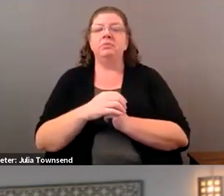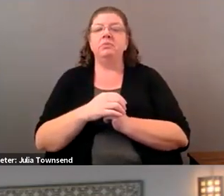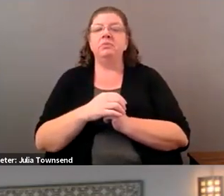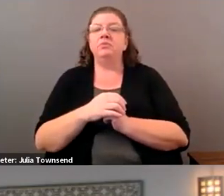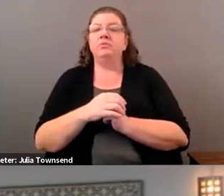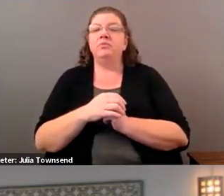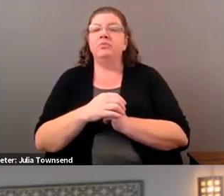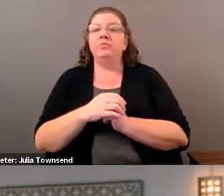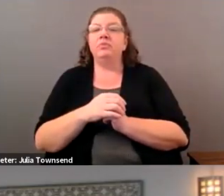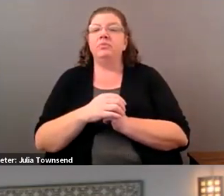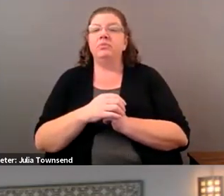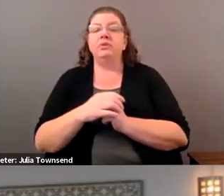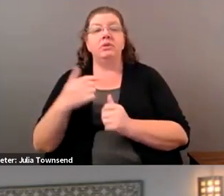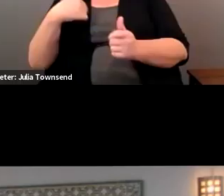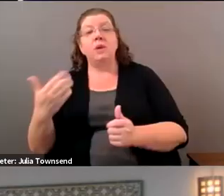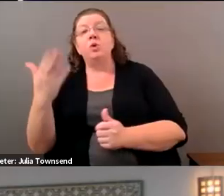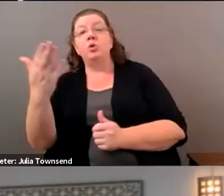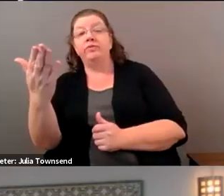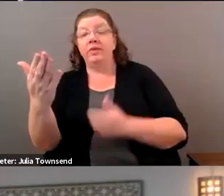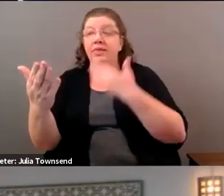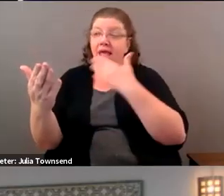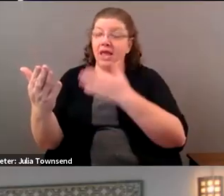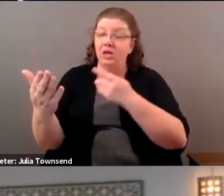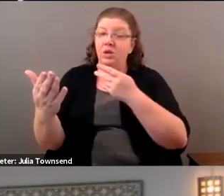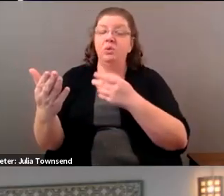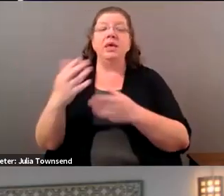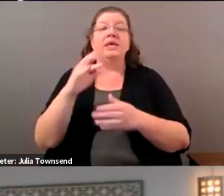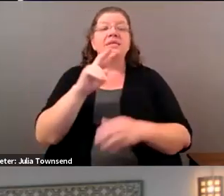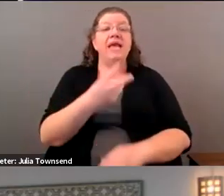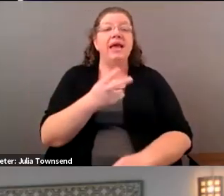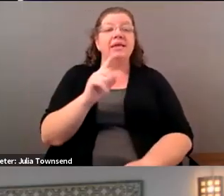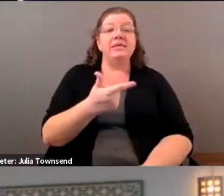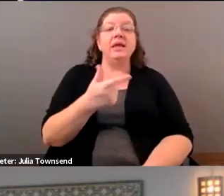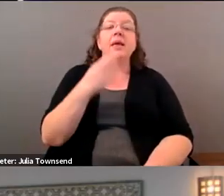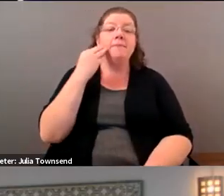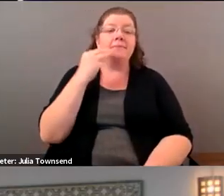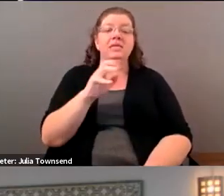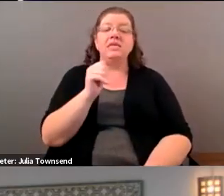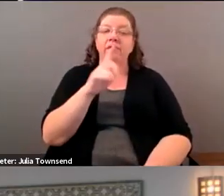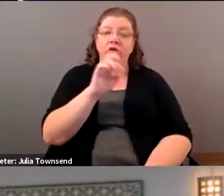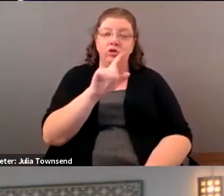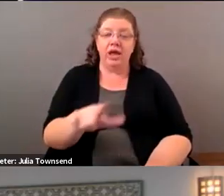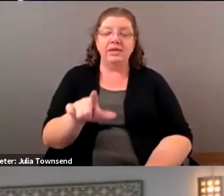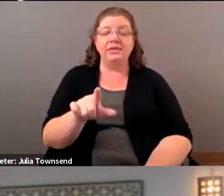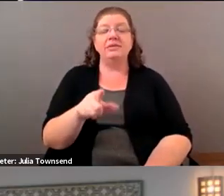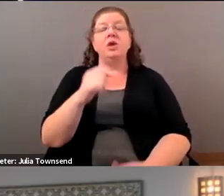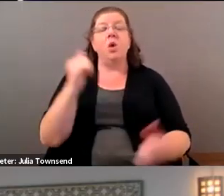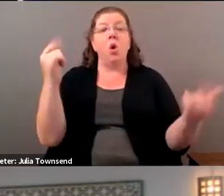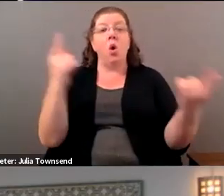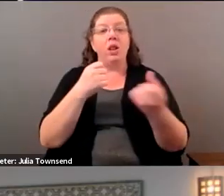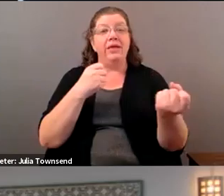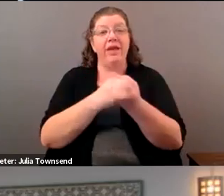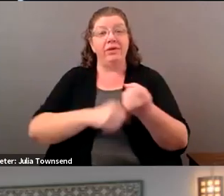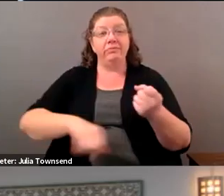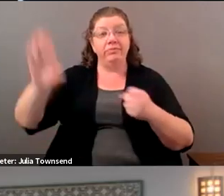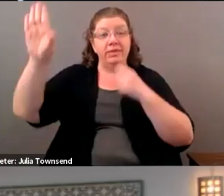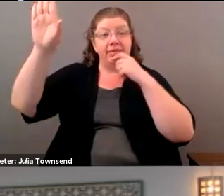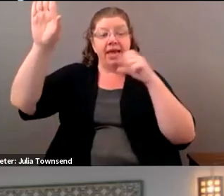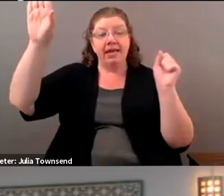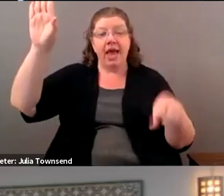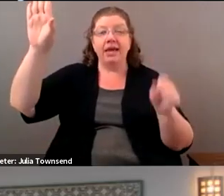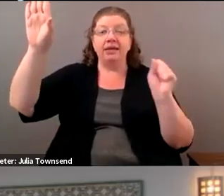para el desarrollo de unidades para familias gracias señora casa alguien la segunda